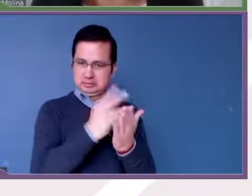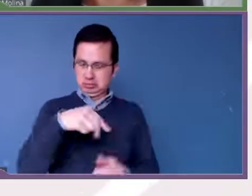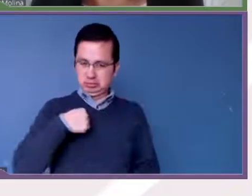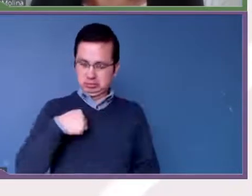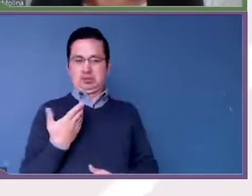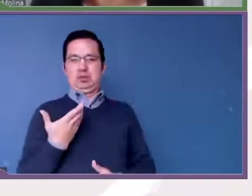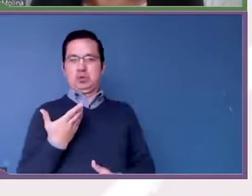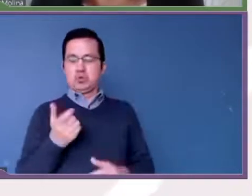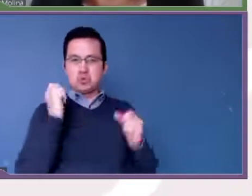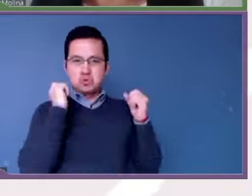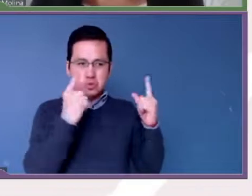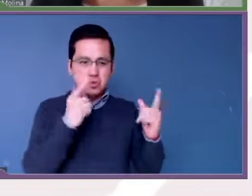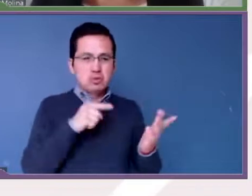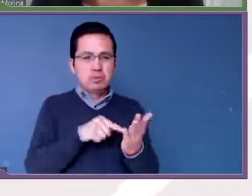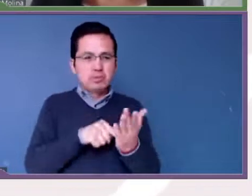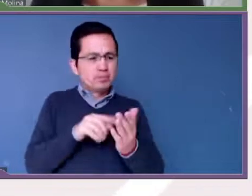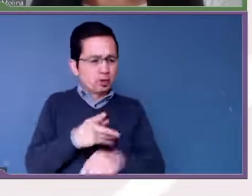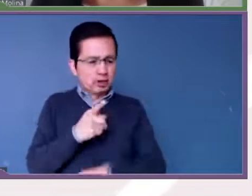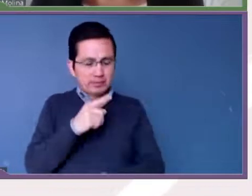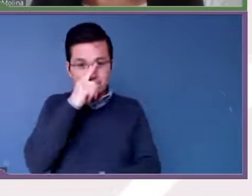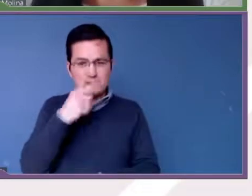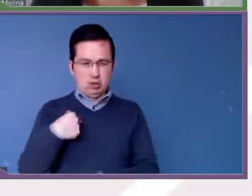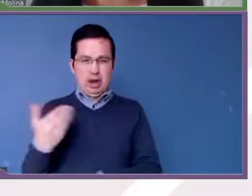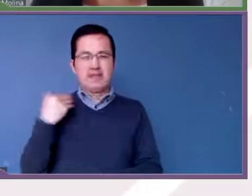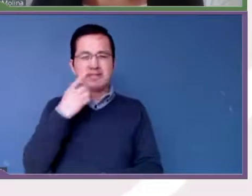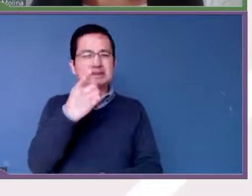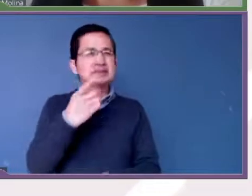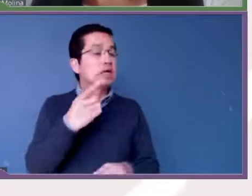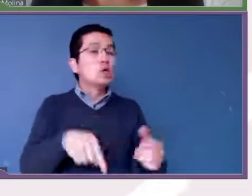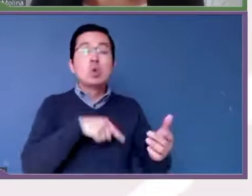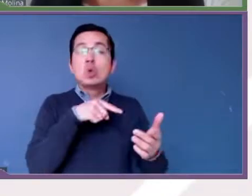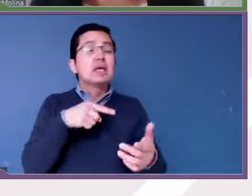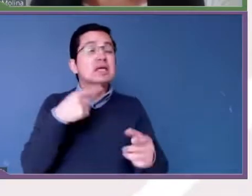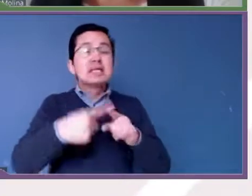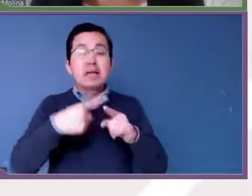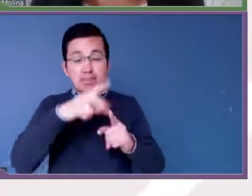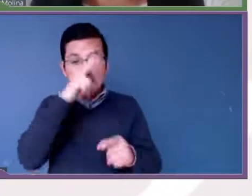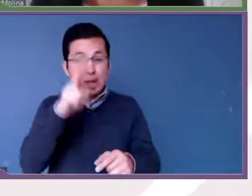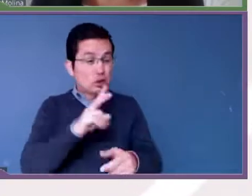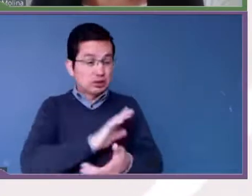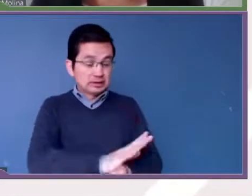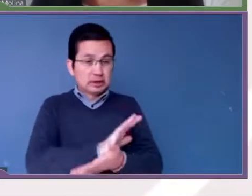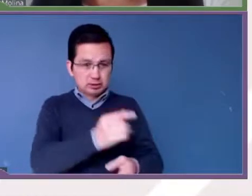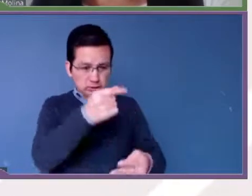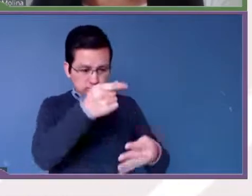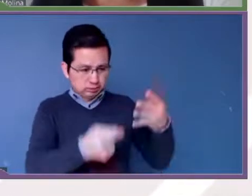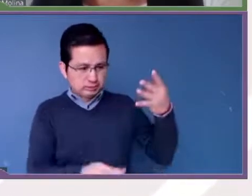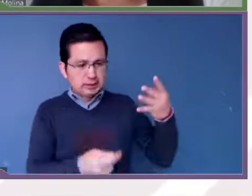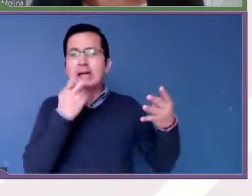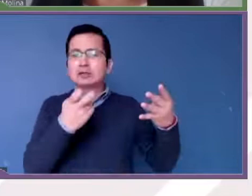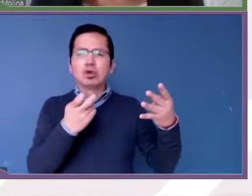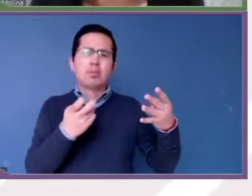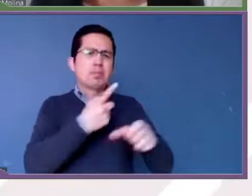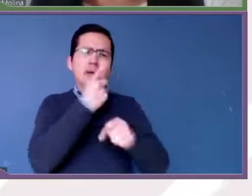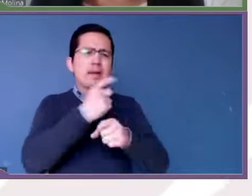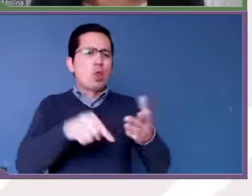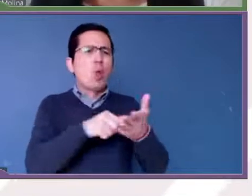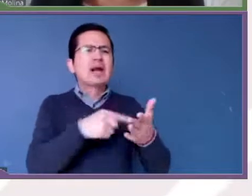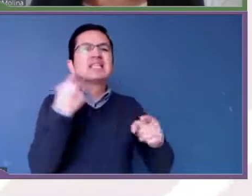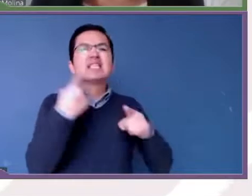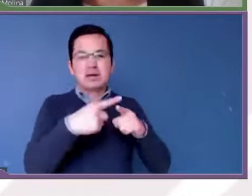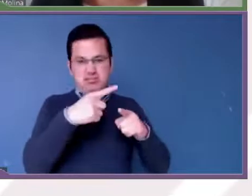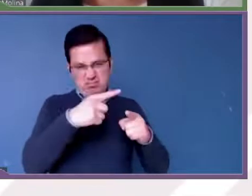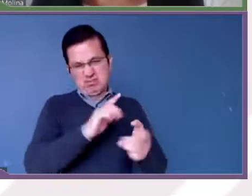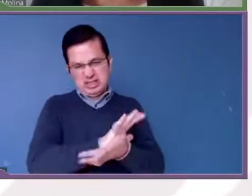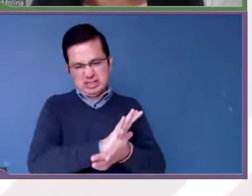principio con respecto a los primeros lugares, digamos, de los grupos más discriminados, es en percepción, y es muy importante aclararlo y decirlo,